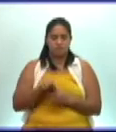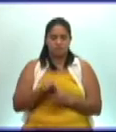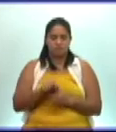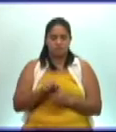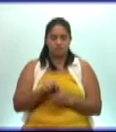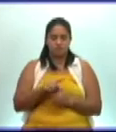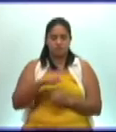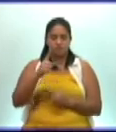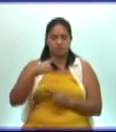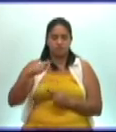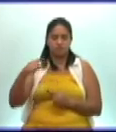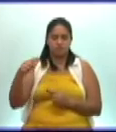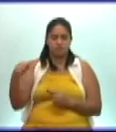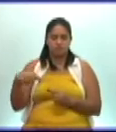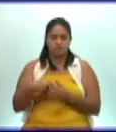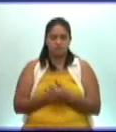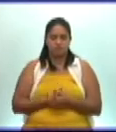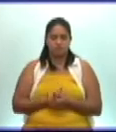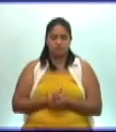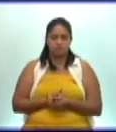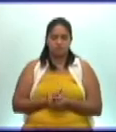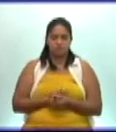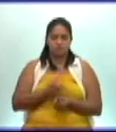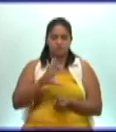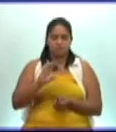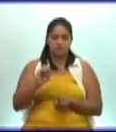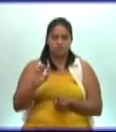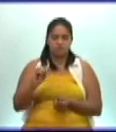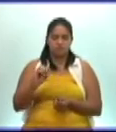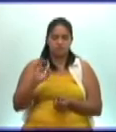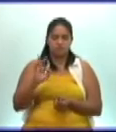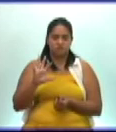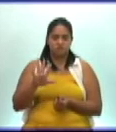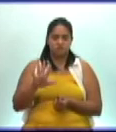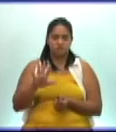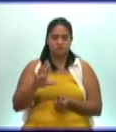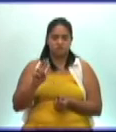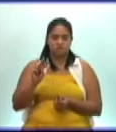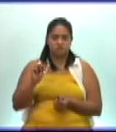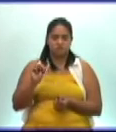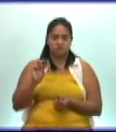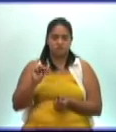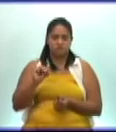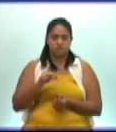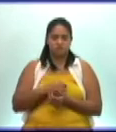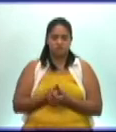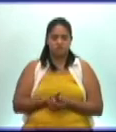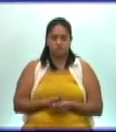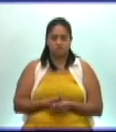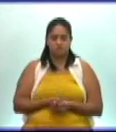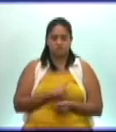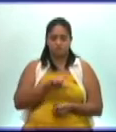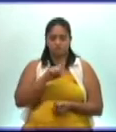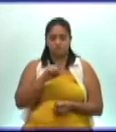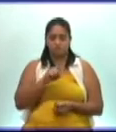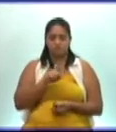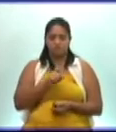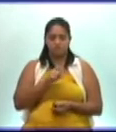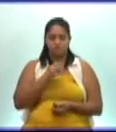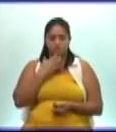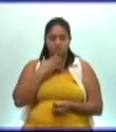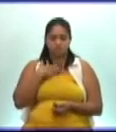luminosa sería de 585 nanómetros. Y les pregunto, como